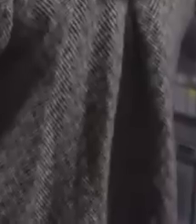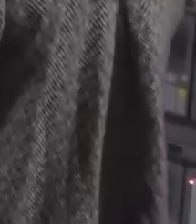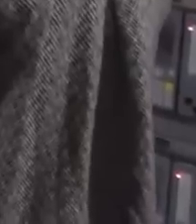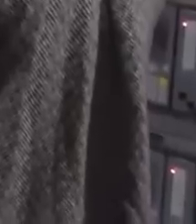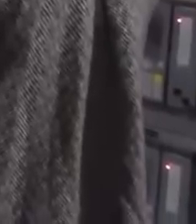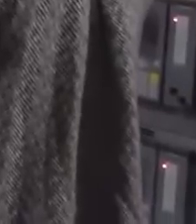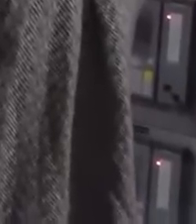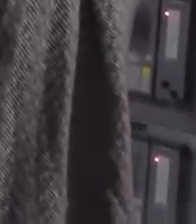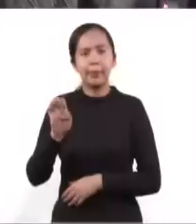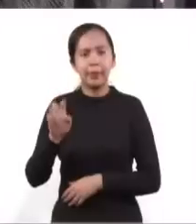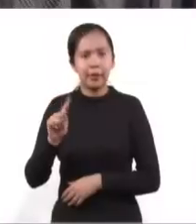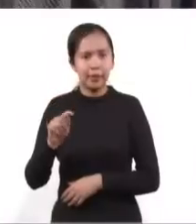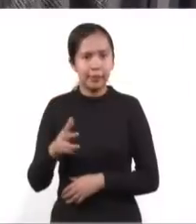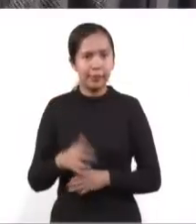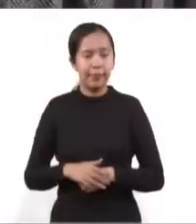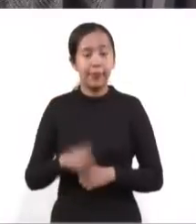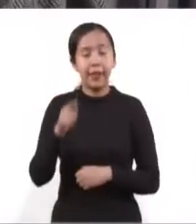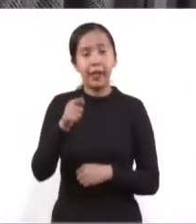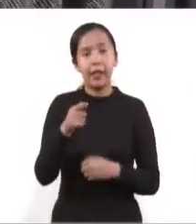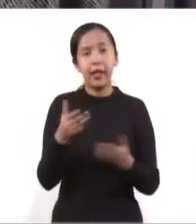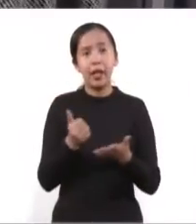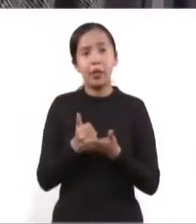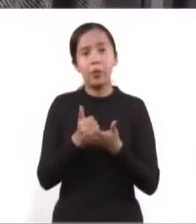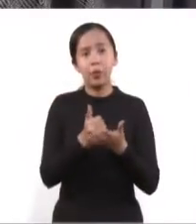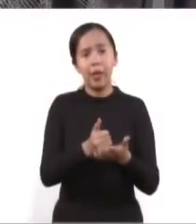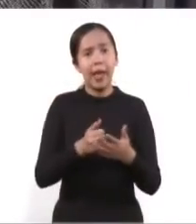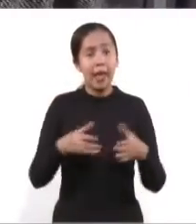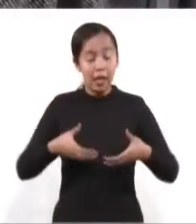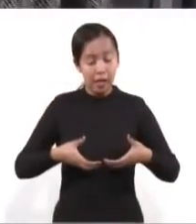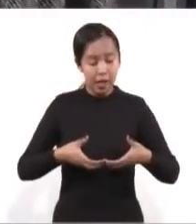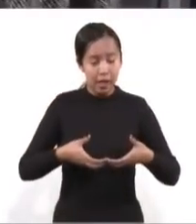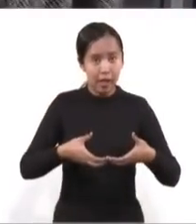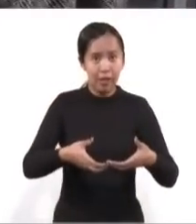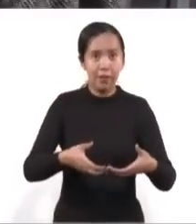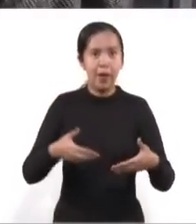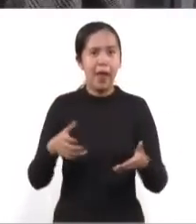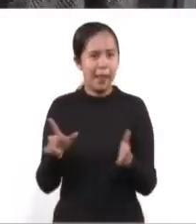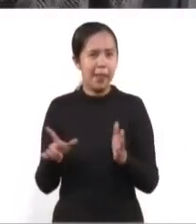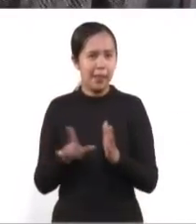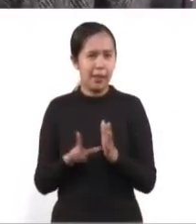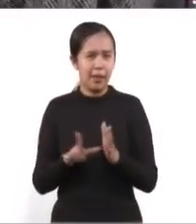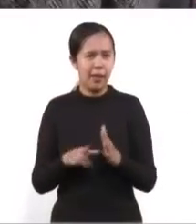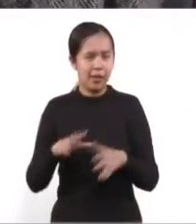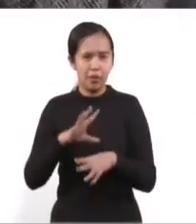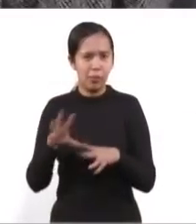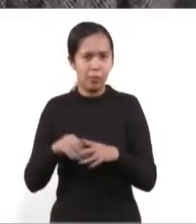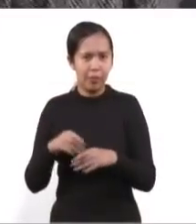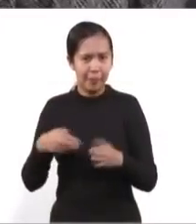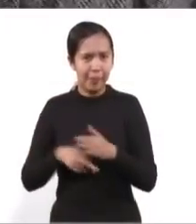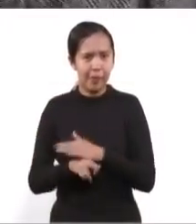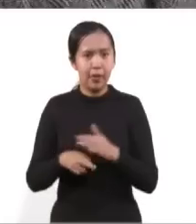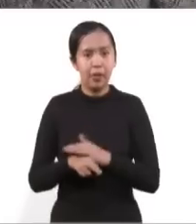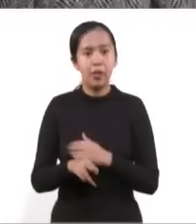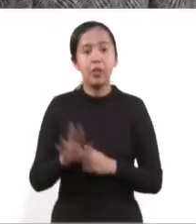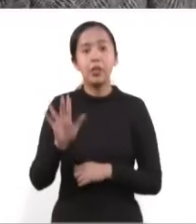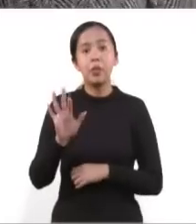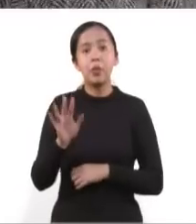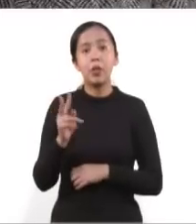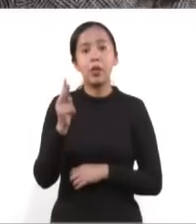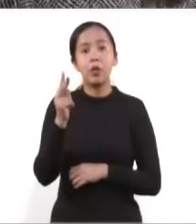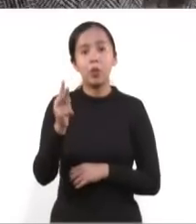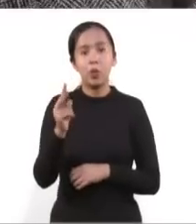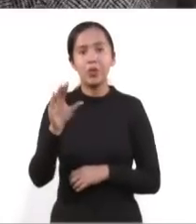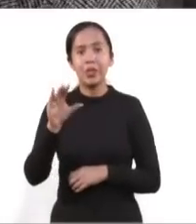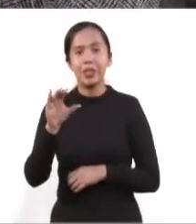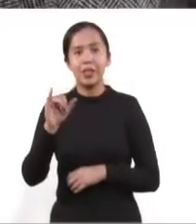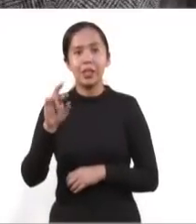los que llevarán ya la energía directamente a los túneles de las tres líneas del metro. Son 71 circuitos completos, que es lo que le platicábamos,